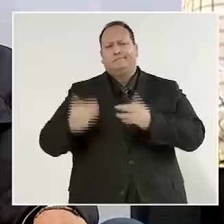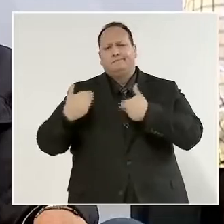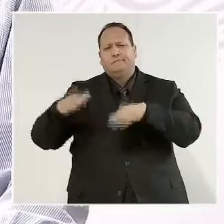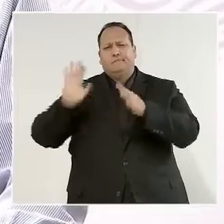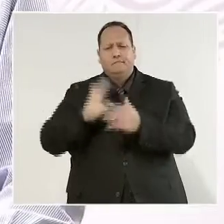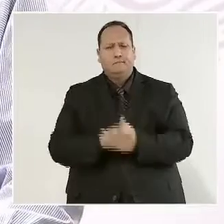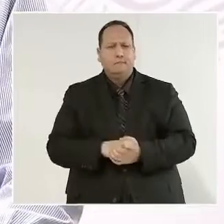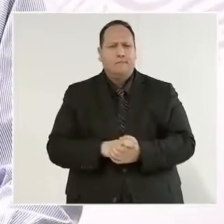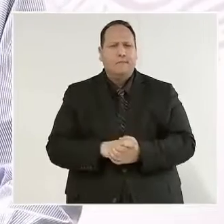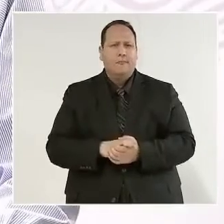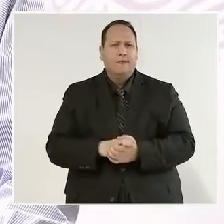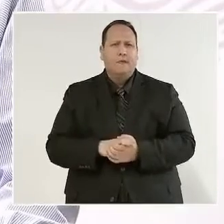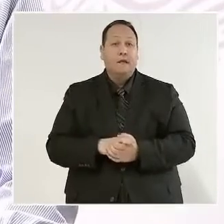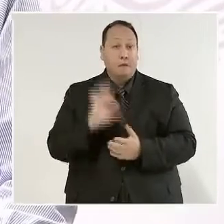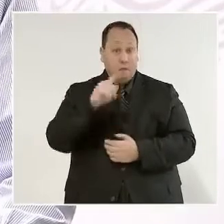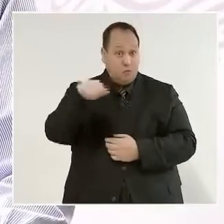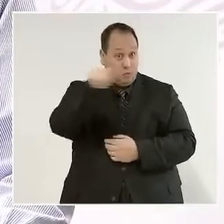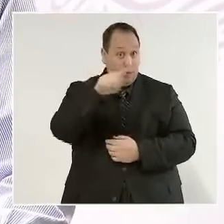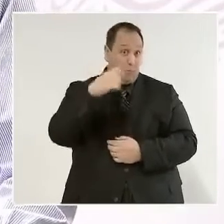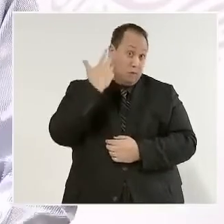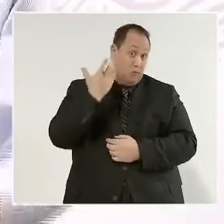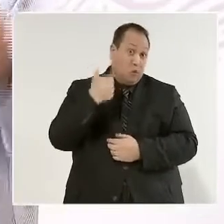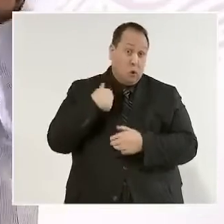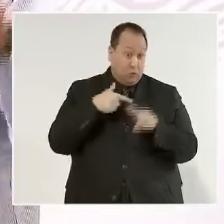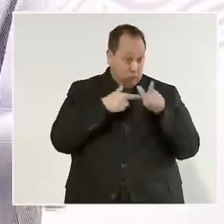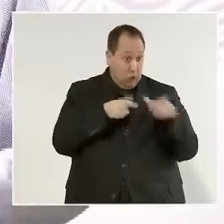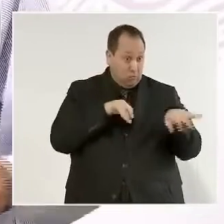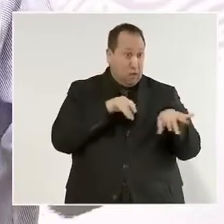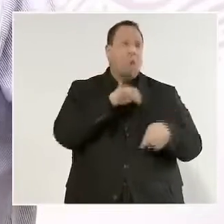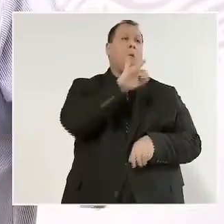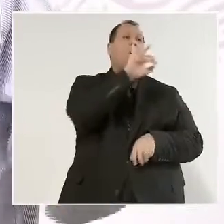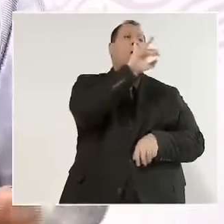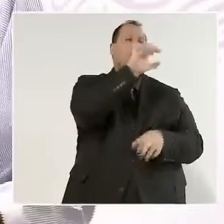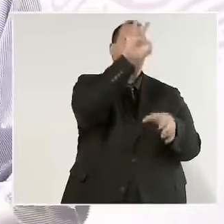Si quieren que yo continúe, sí.